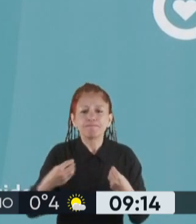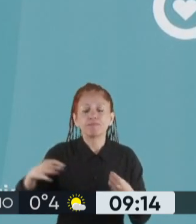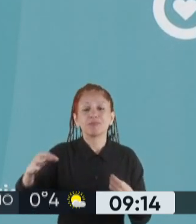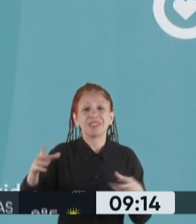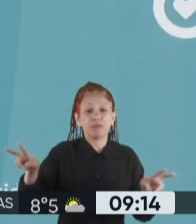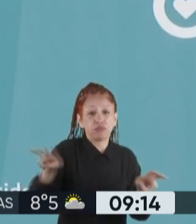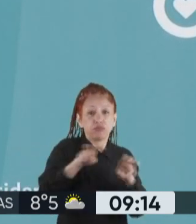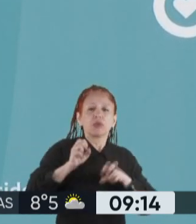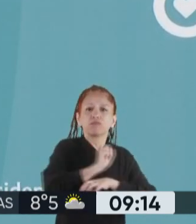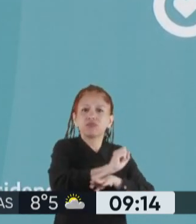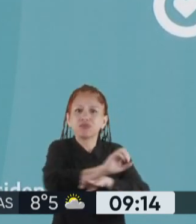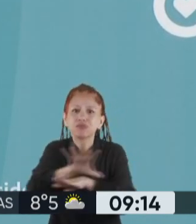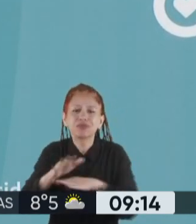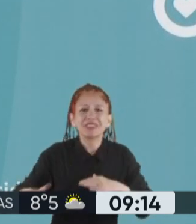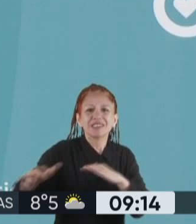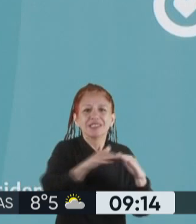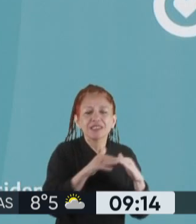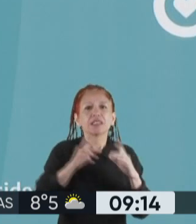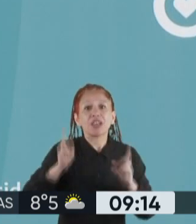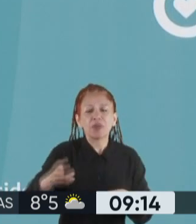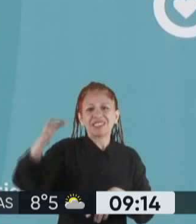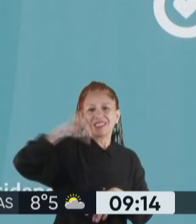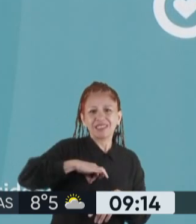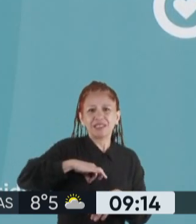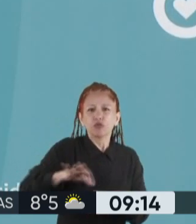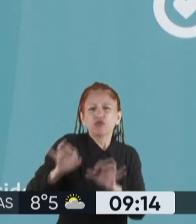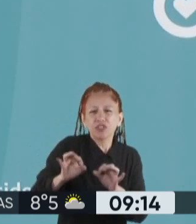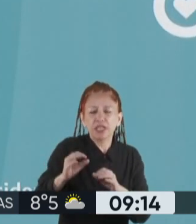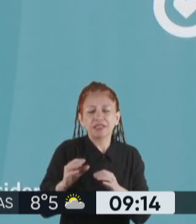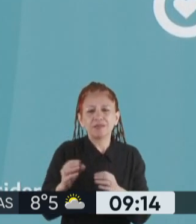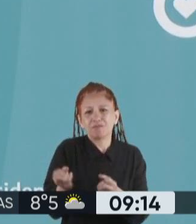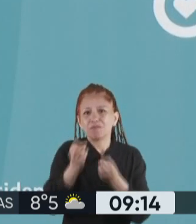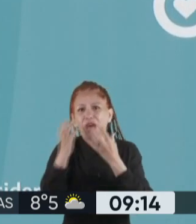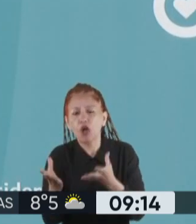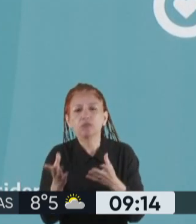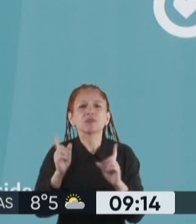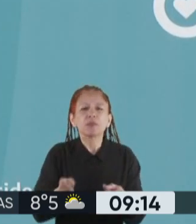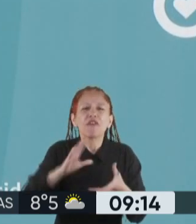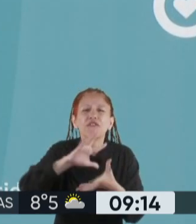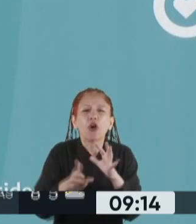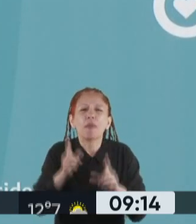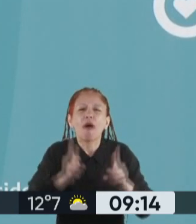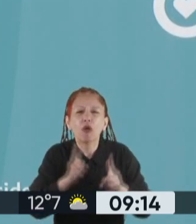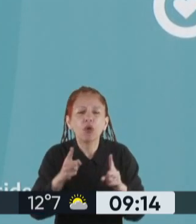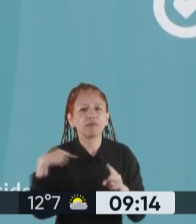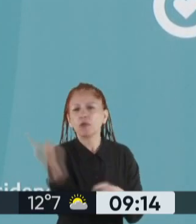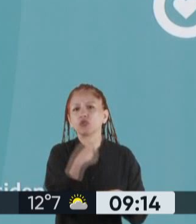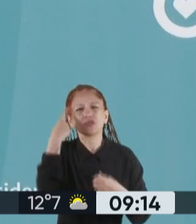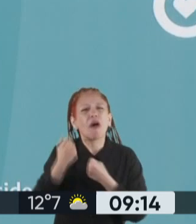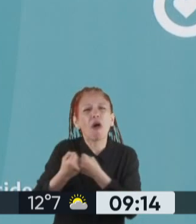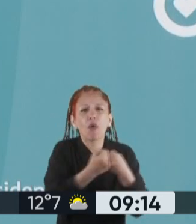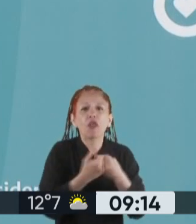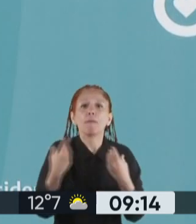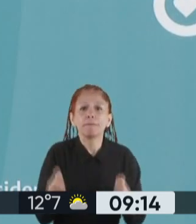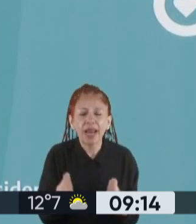un fortalecimiento del poder adquisitivo de los salarios y de alguna forma de poder ponernos de acuerdo en que